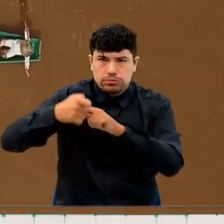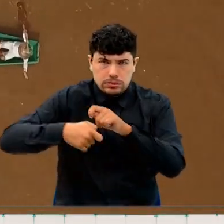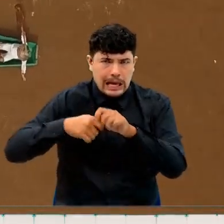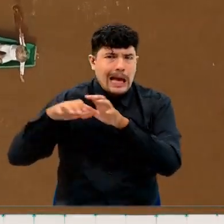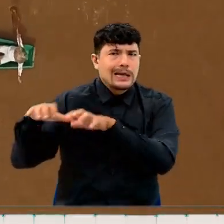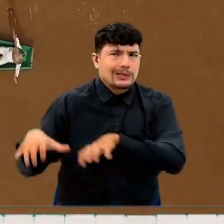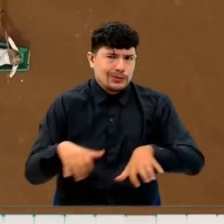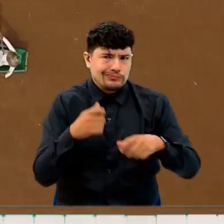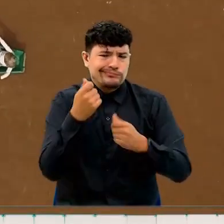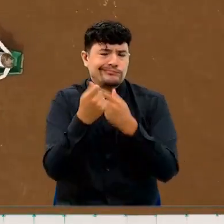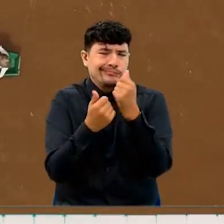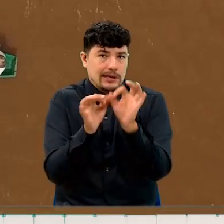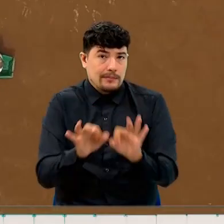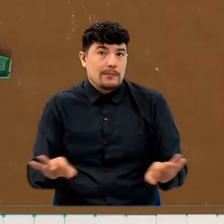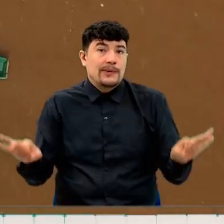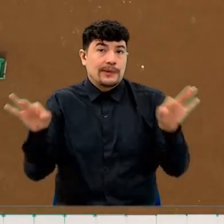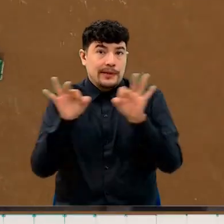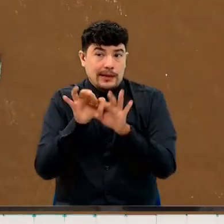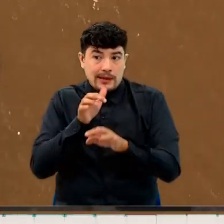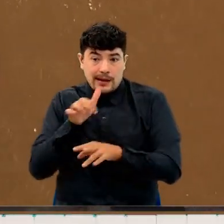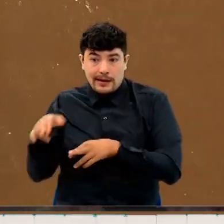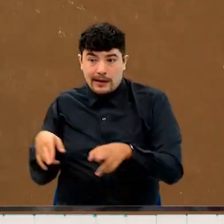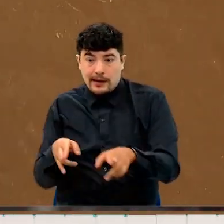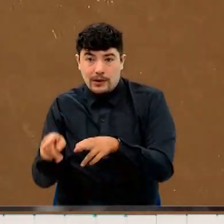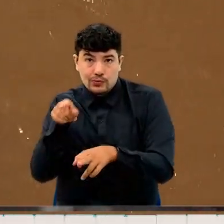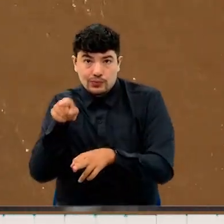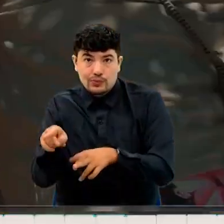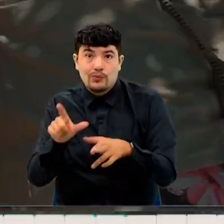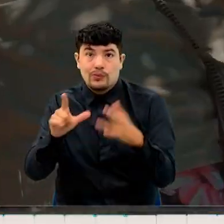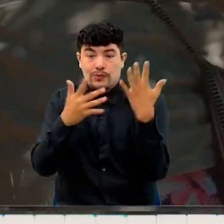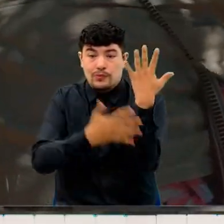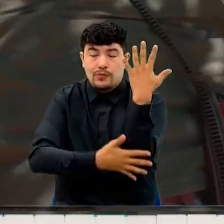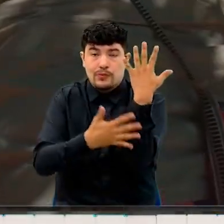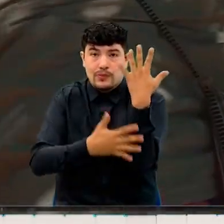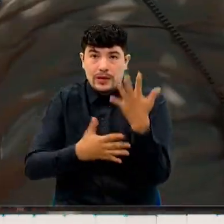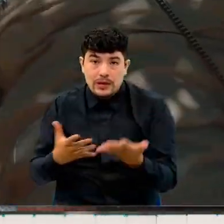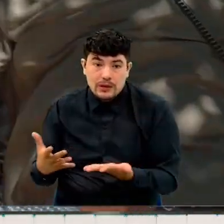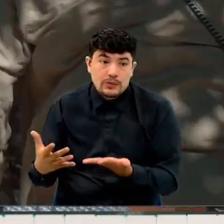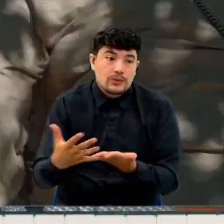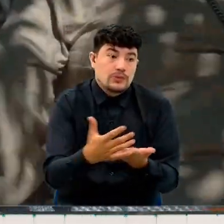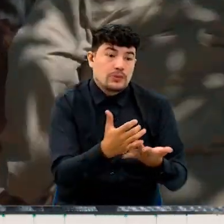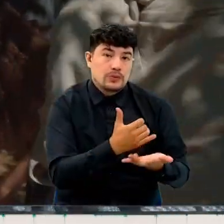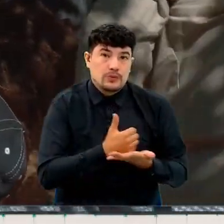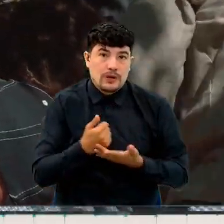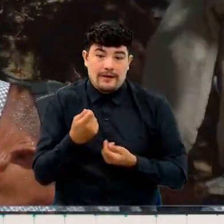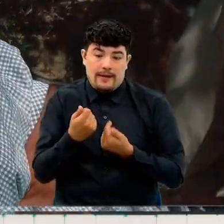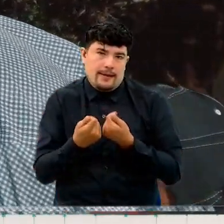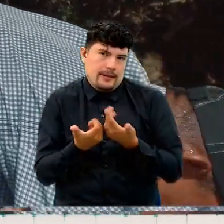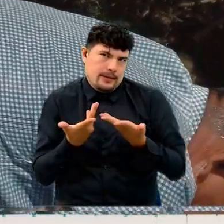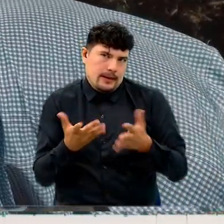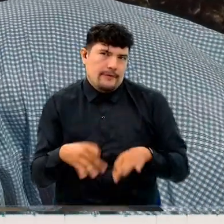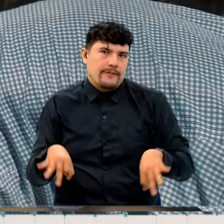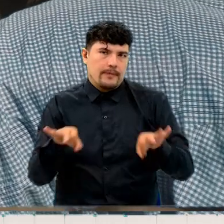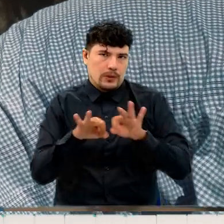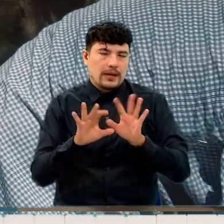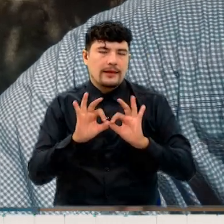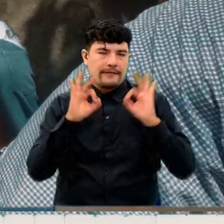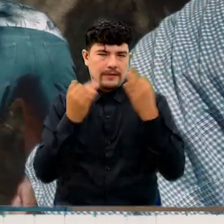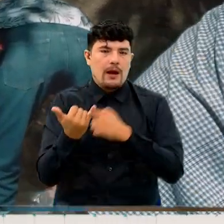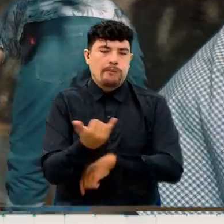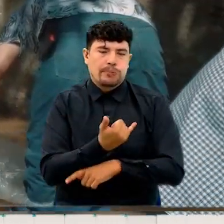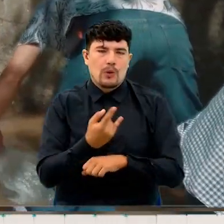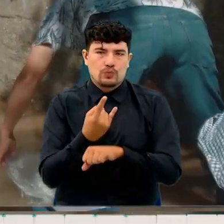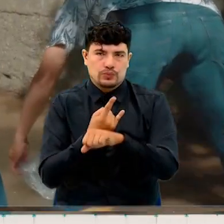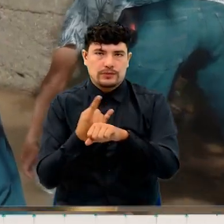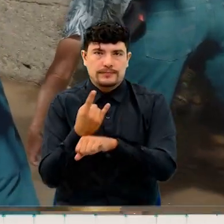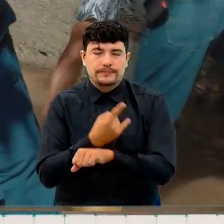económica importante para los sectores ribereños de la región, representando una fuente de ingresos para cientos de familias. En la